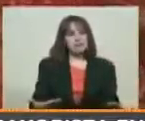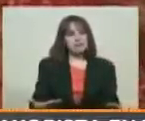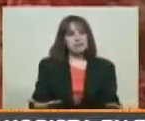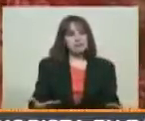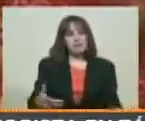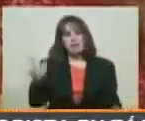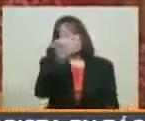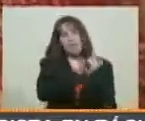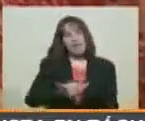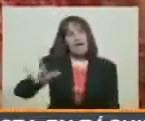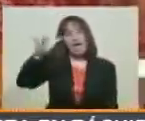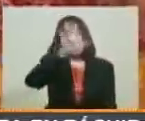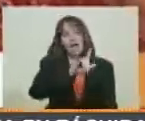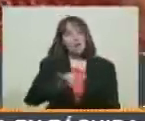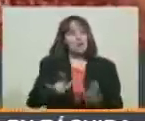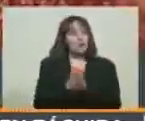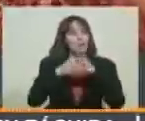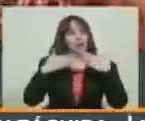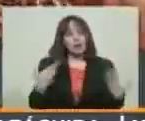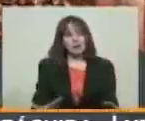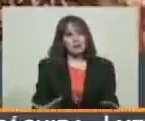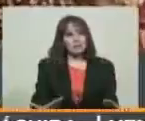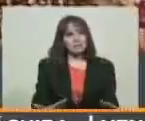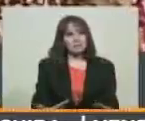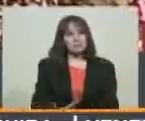¡Te amo, Cumaná!